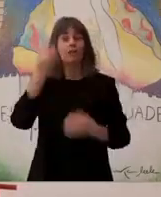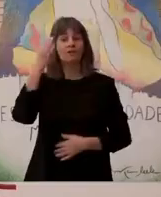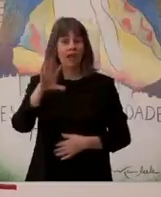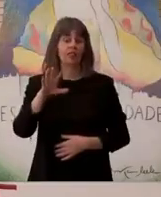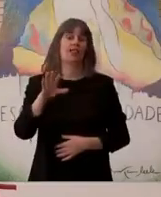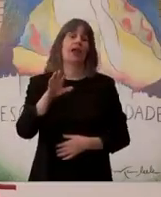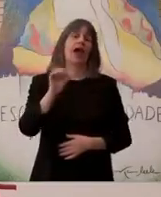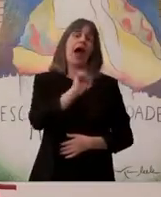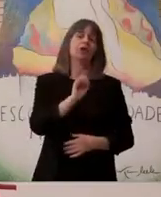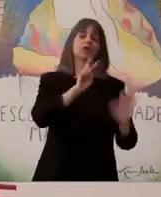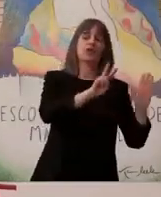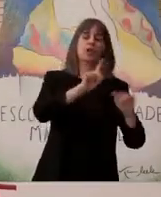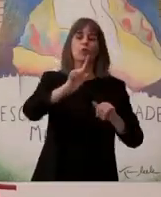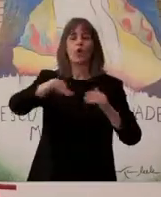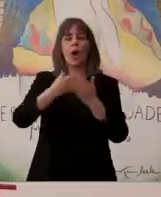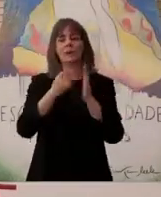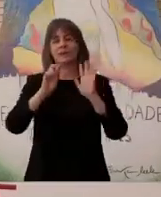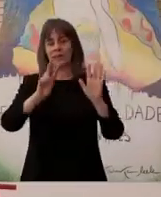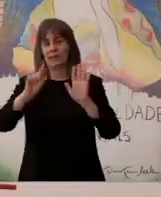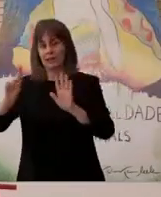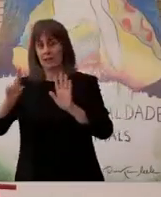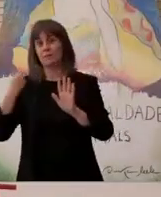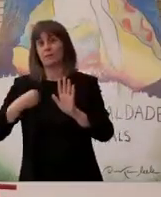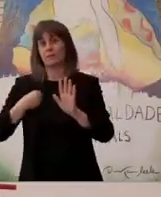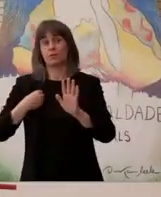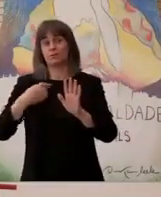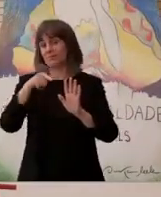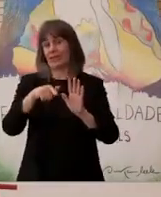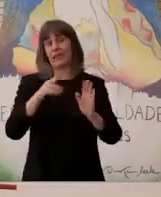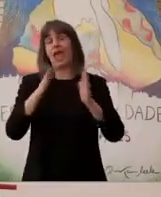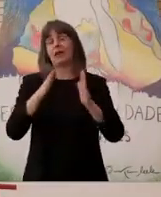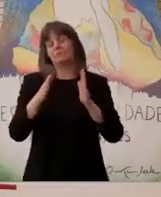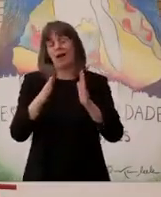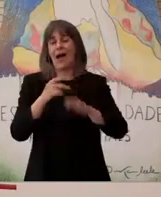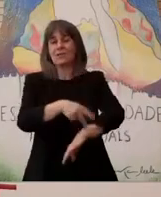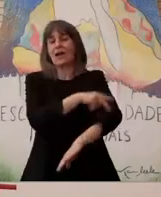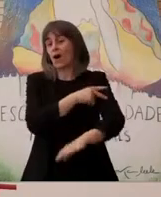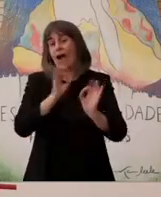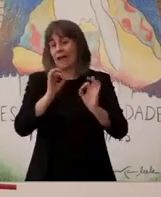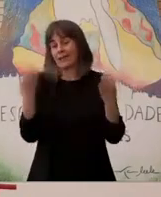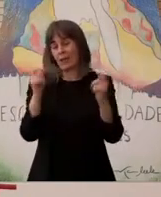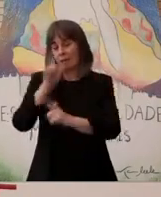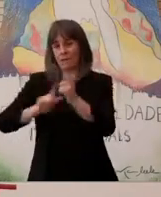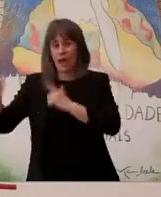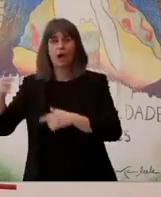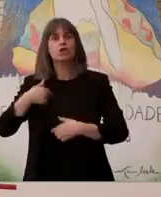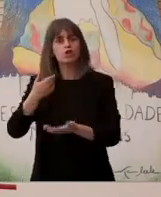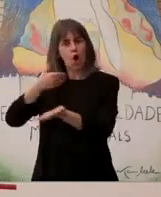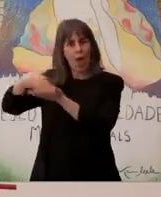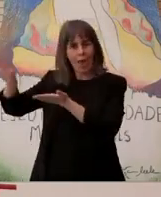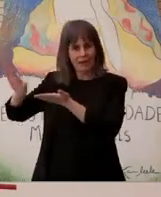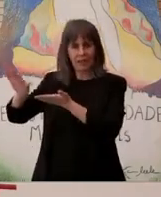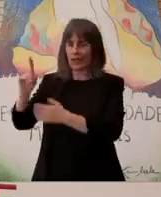271-76 era las oportunidades que nos daba Franco de villarrear pero no fue un exiliada eh o sea eutelio que reconocerlo y yo digo porque